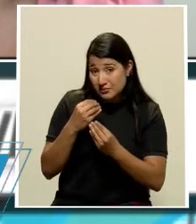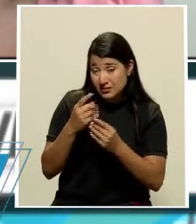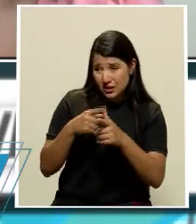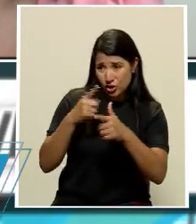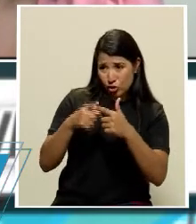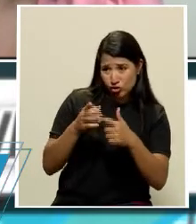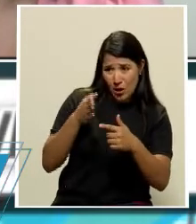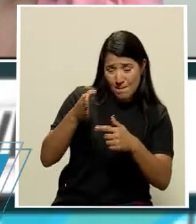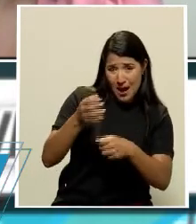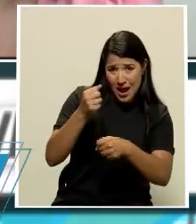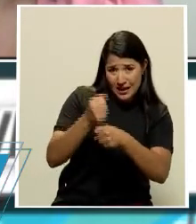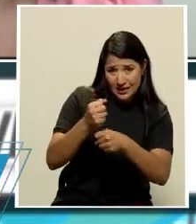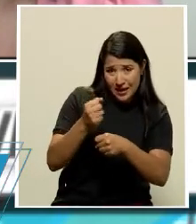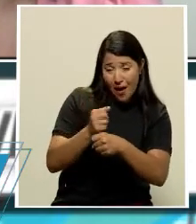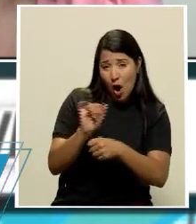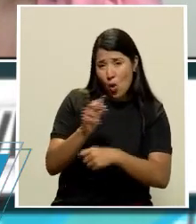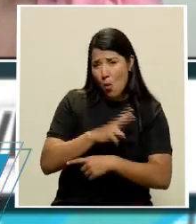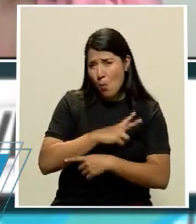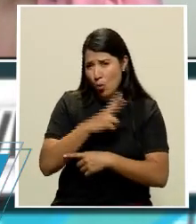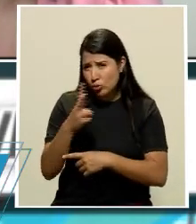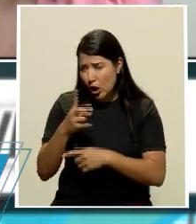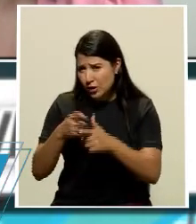cambio de eso también reciben un diario